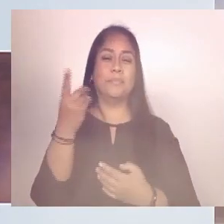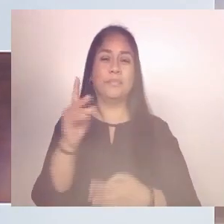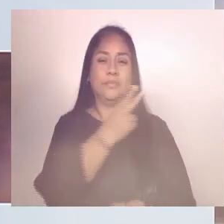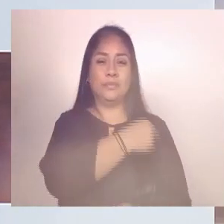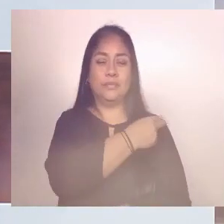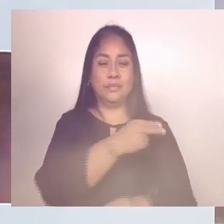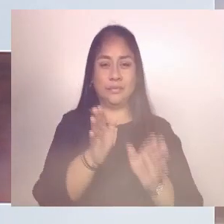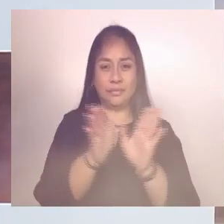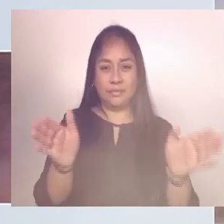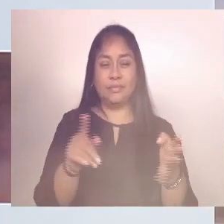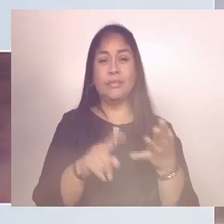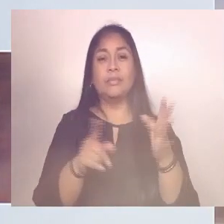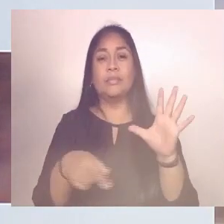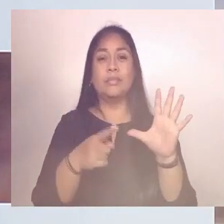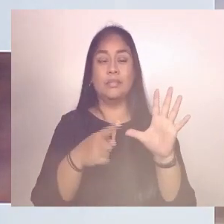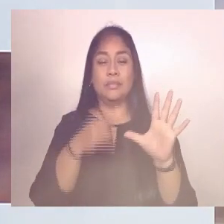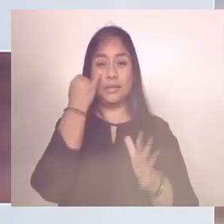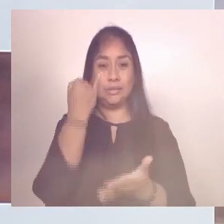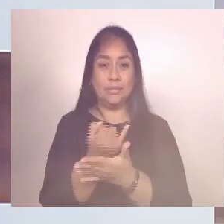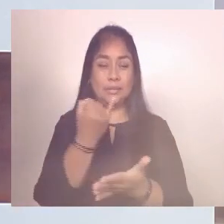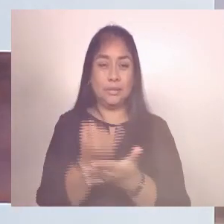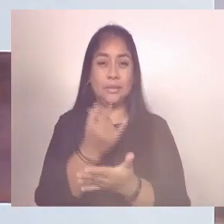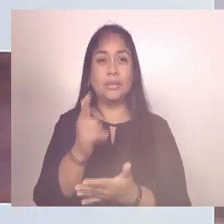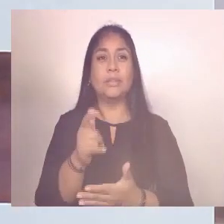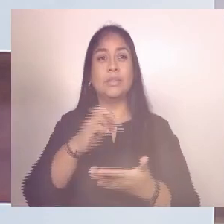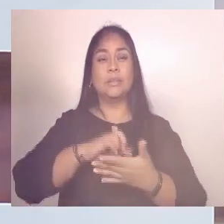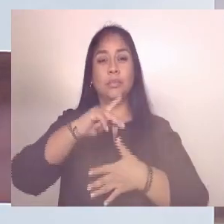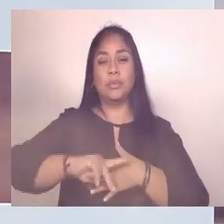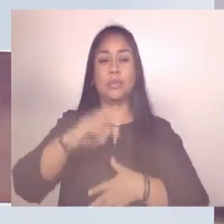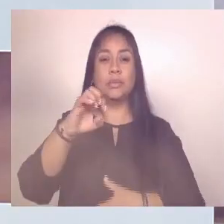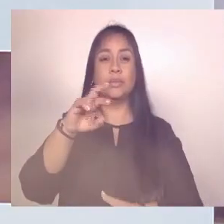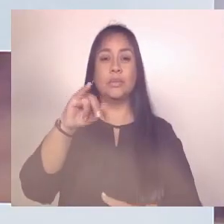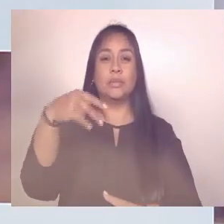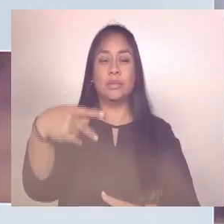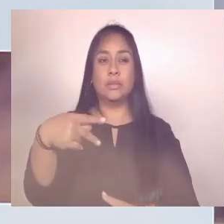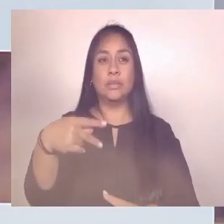Dios. Investigadores del proyecto, licenciados Eric Daniel